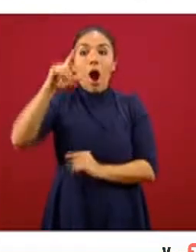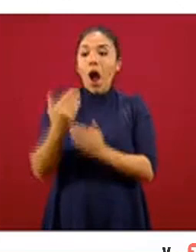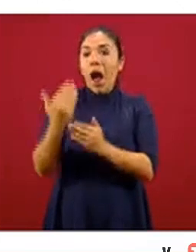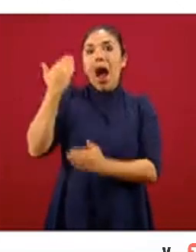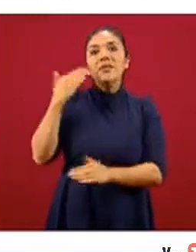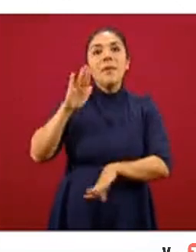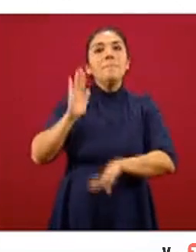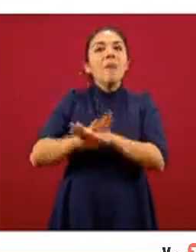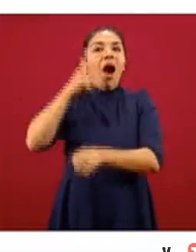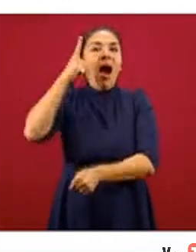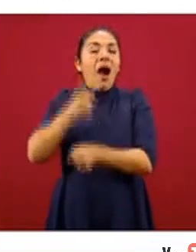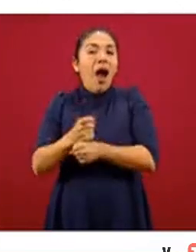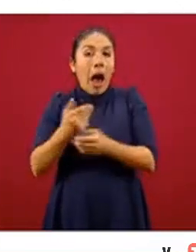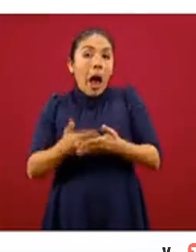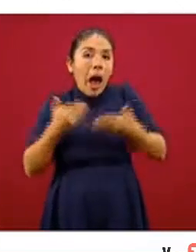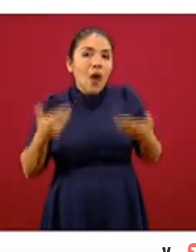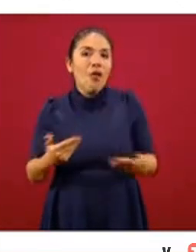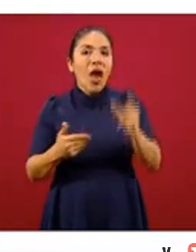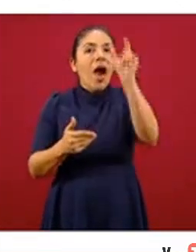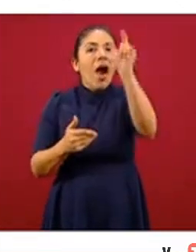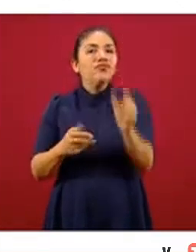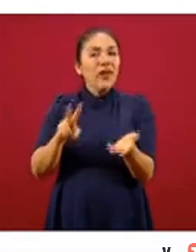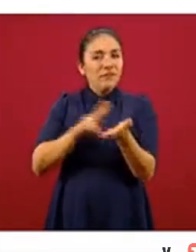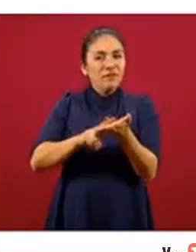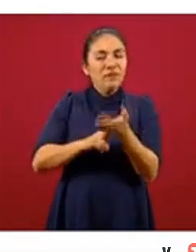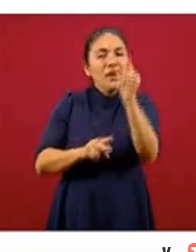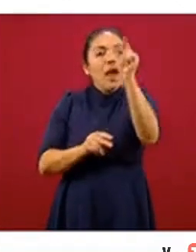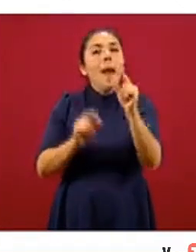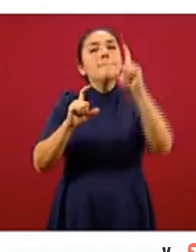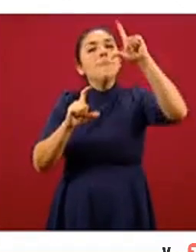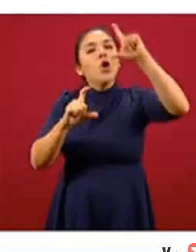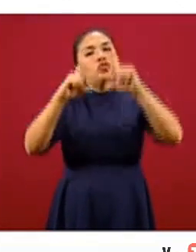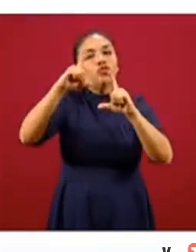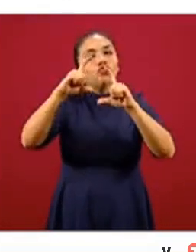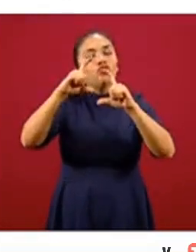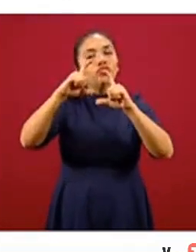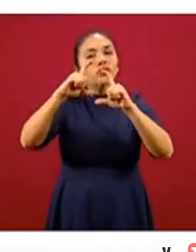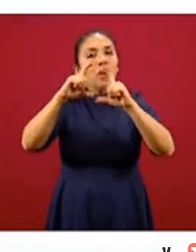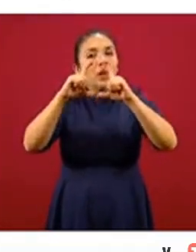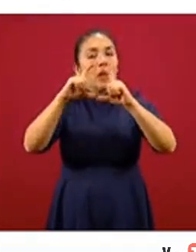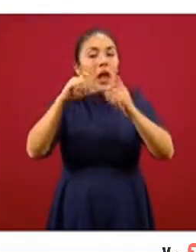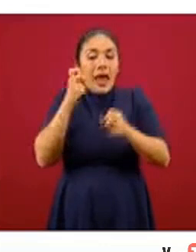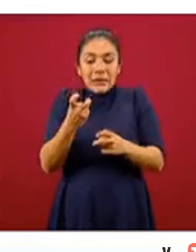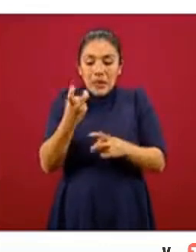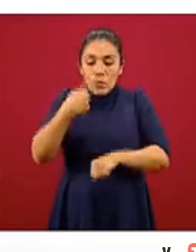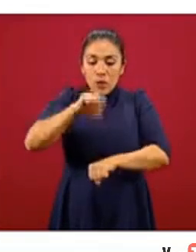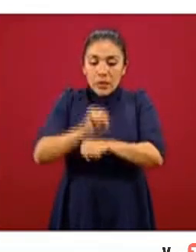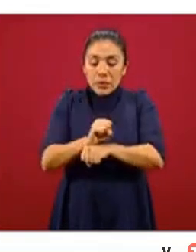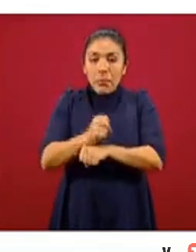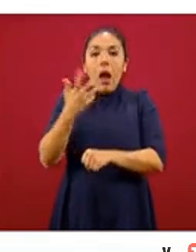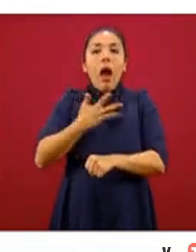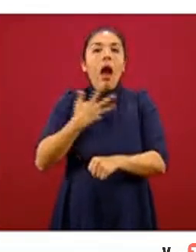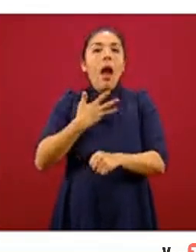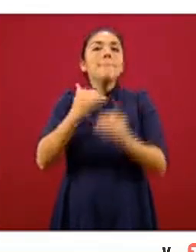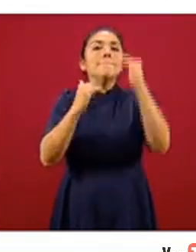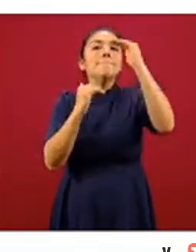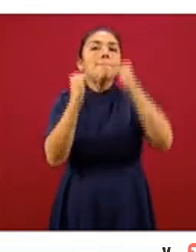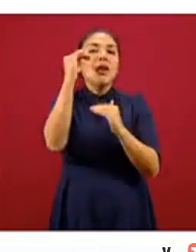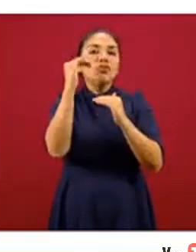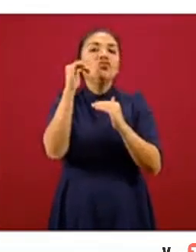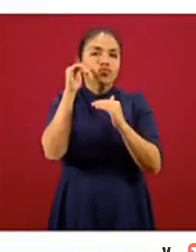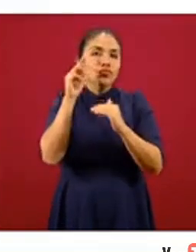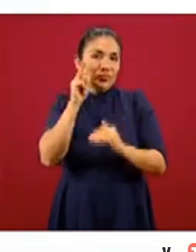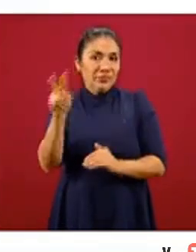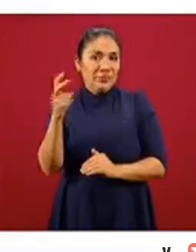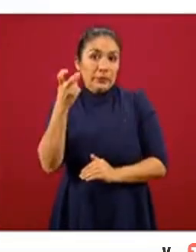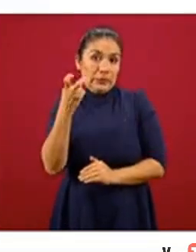previos, en cambio la columna verde, que es la de la incidencia en la semana que está vigente, es más pequeña.